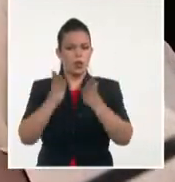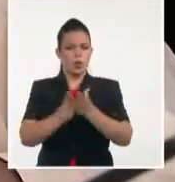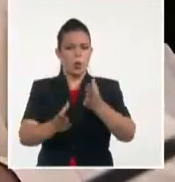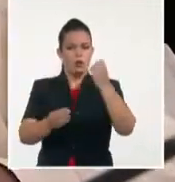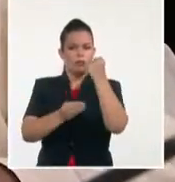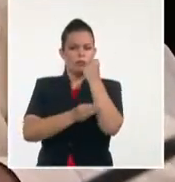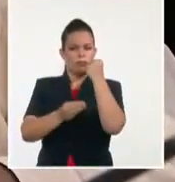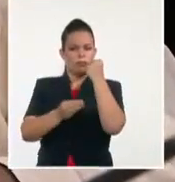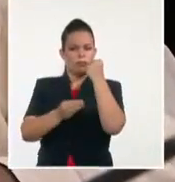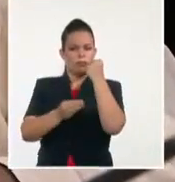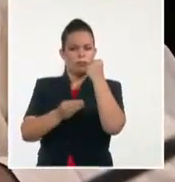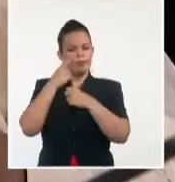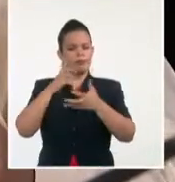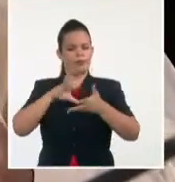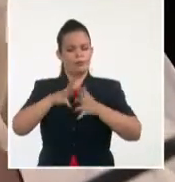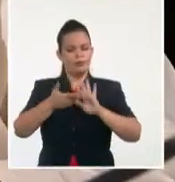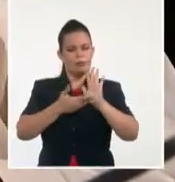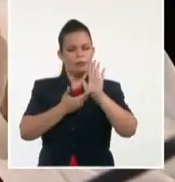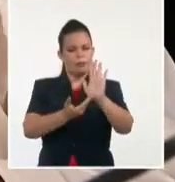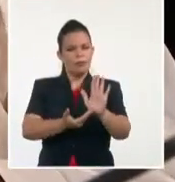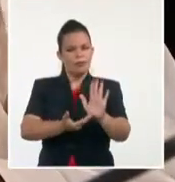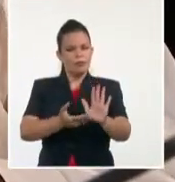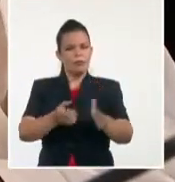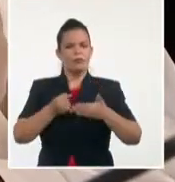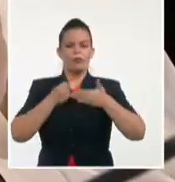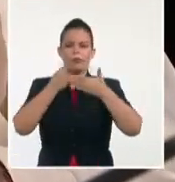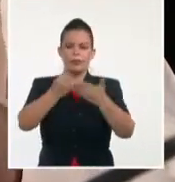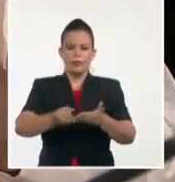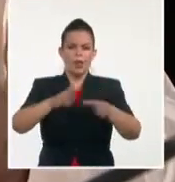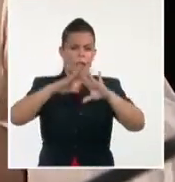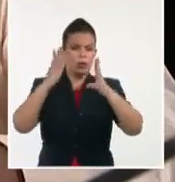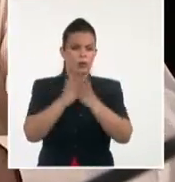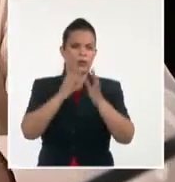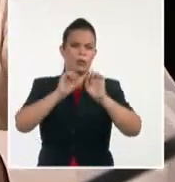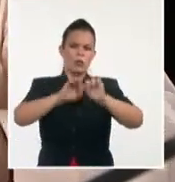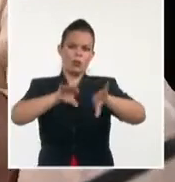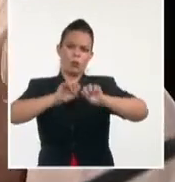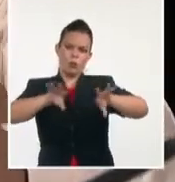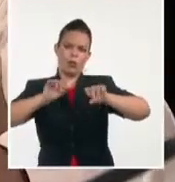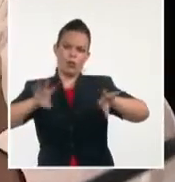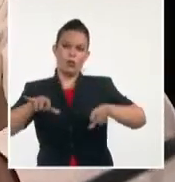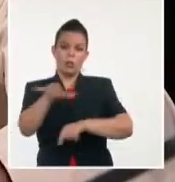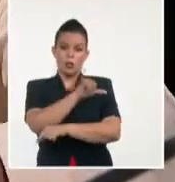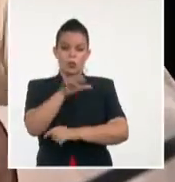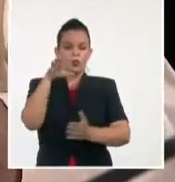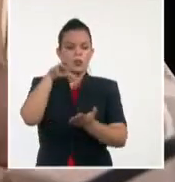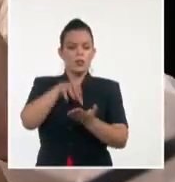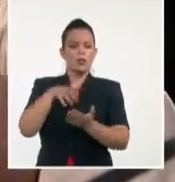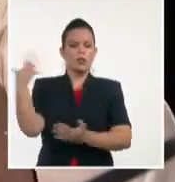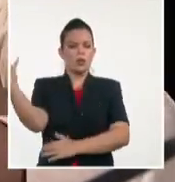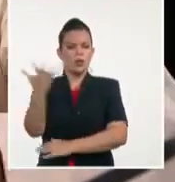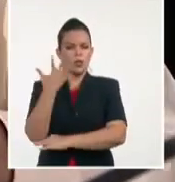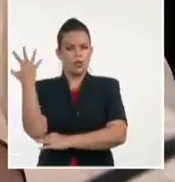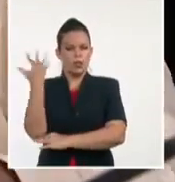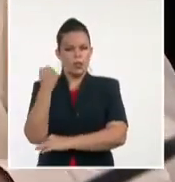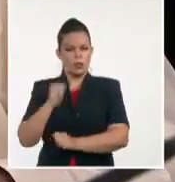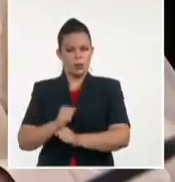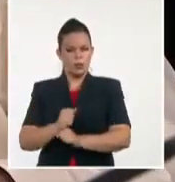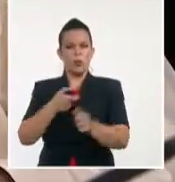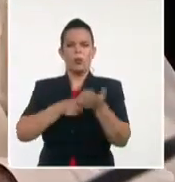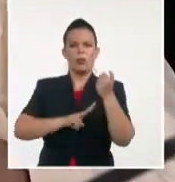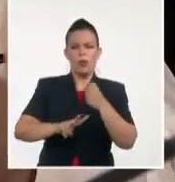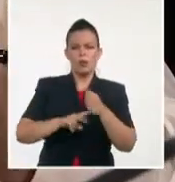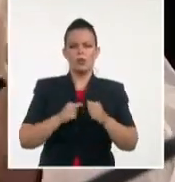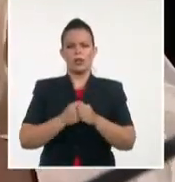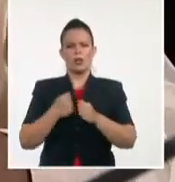una gran ayuda a la divulgación, pero también todos los centros meteorológicos, nuestros centros nacionales, se han ido haciendo